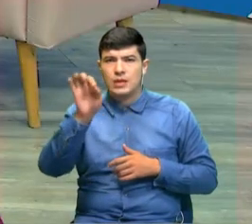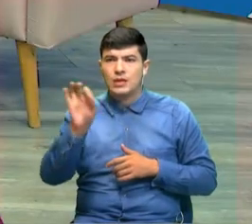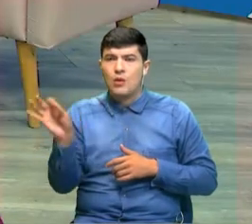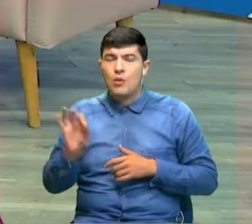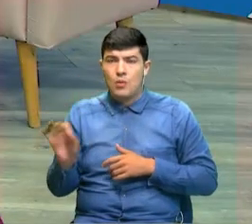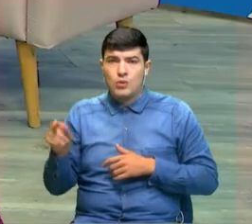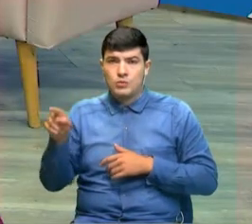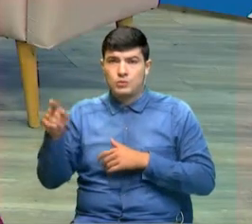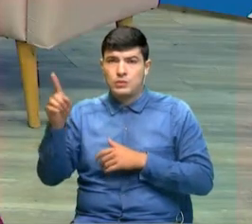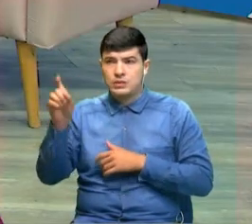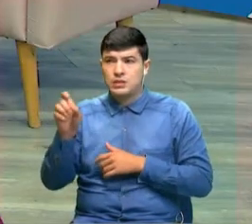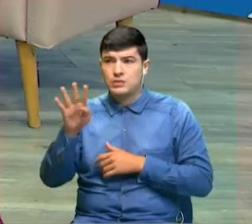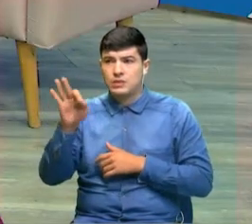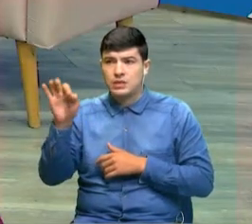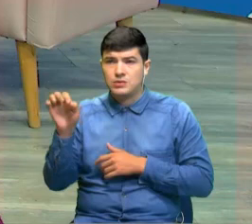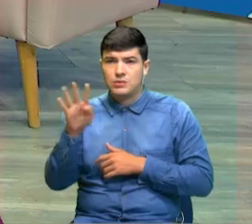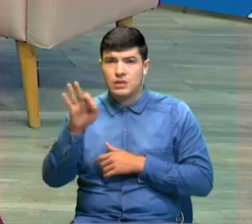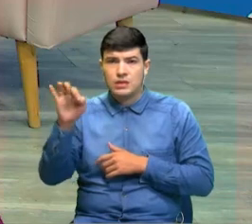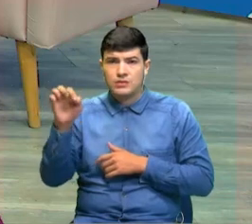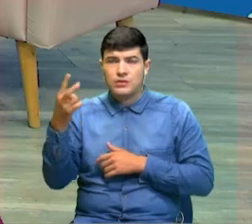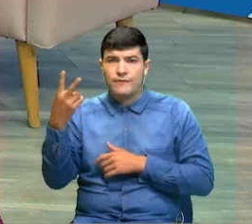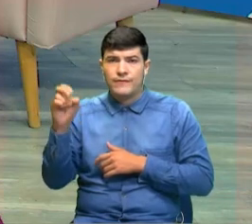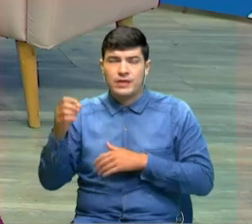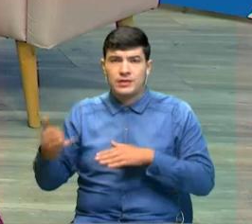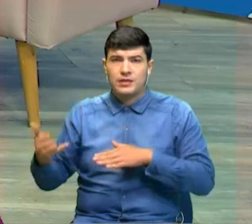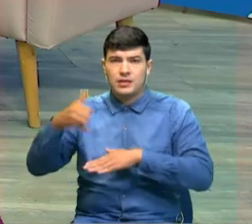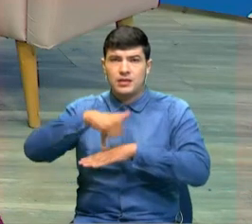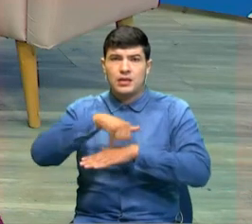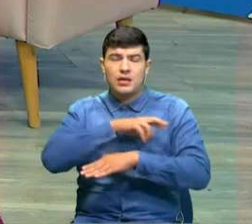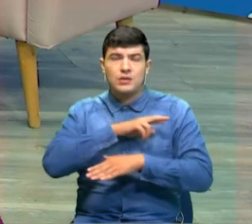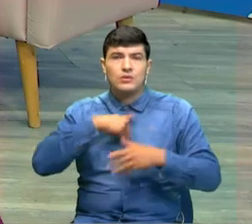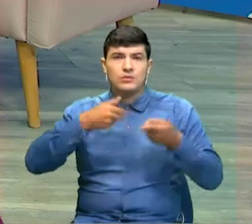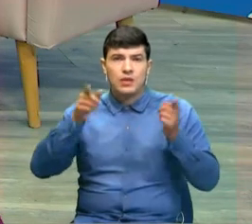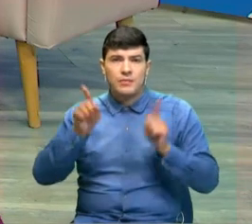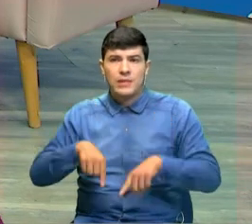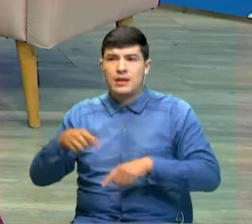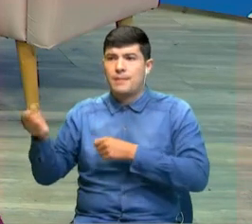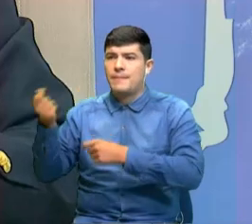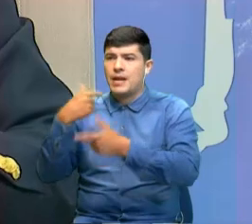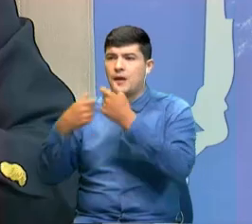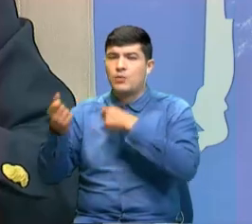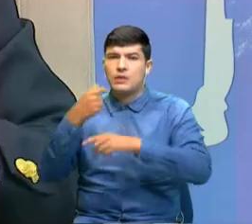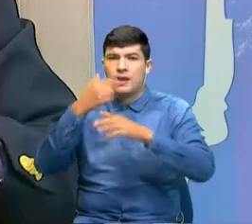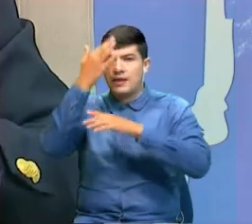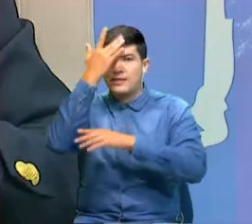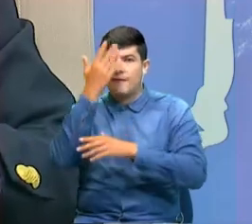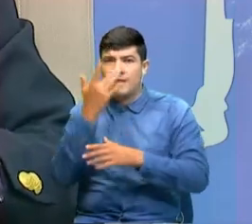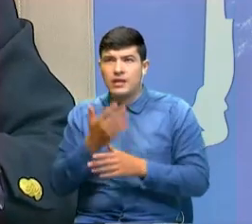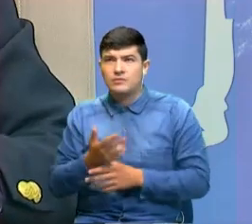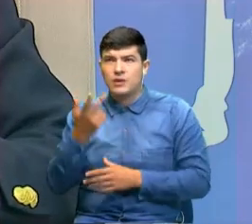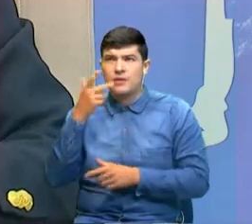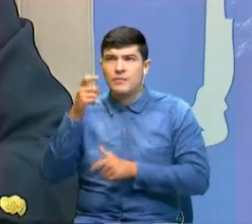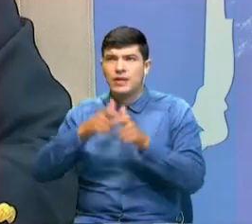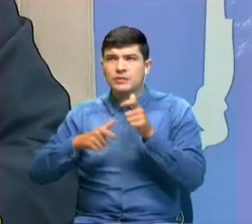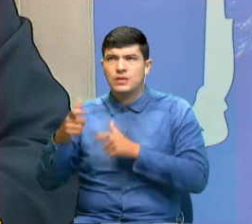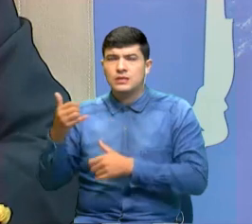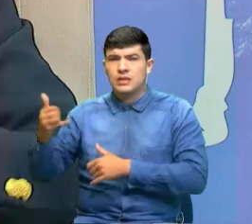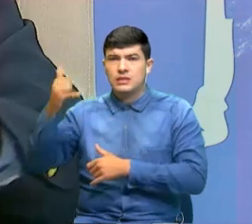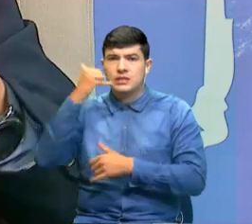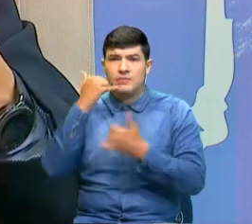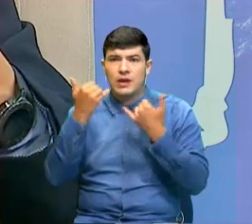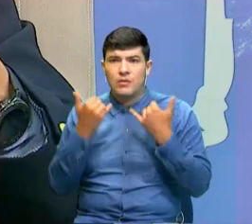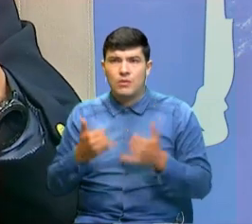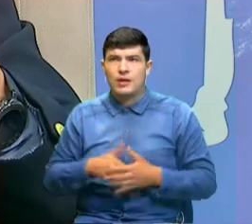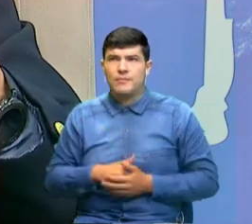310-245-8548, a través del 648-4820, y ya vamos también con preguntas a través de Facebook Live de las personas que se están conectando